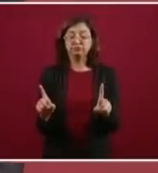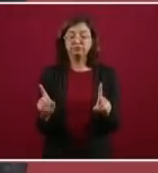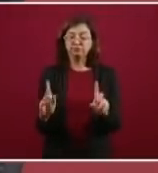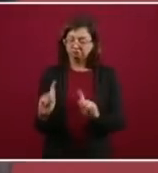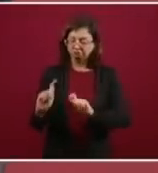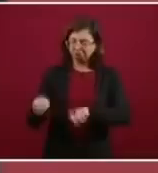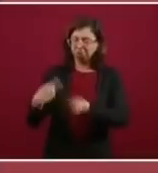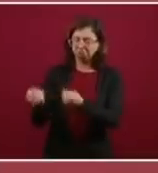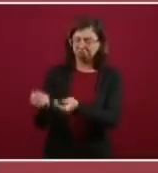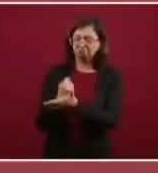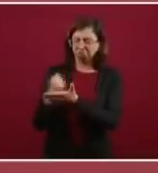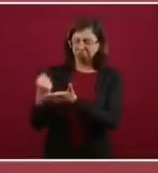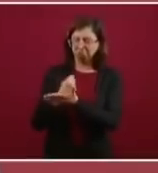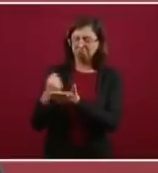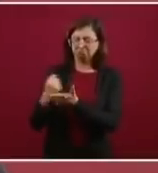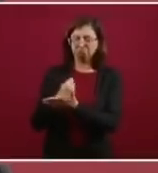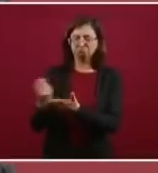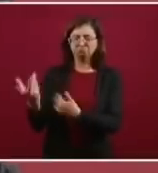les da el crédito